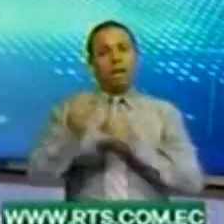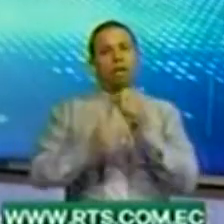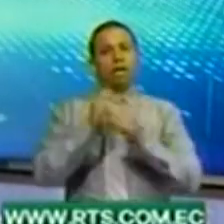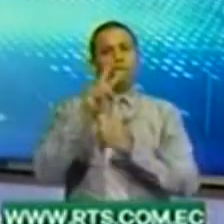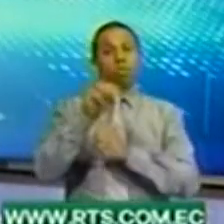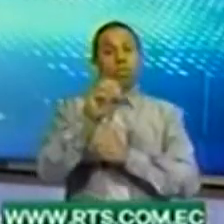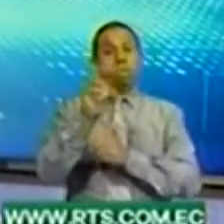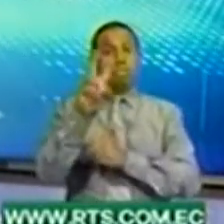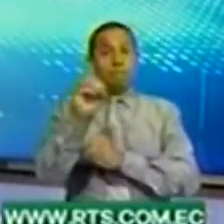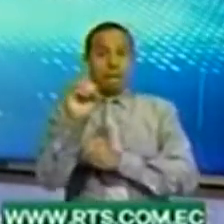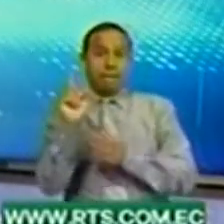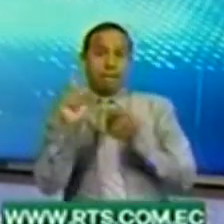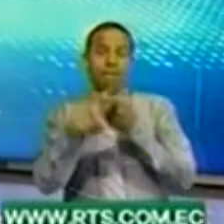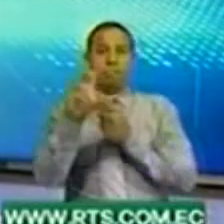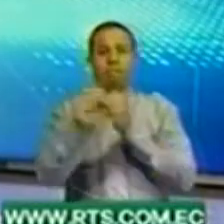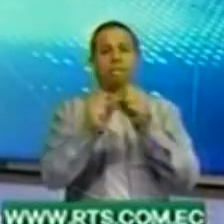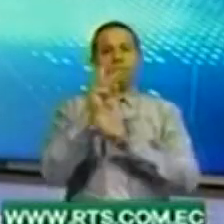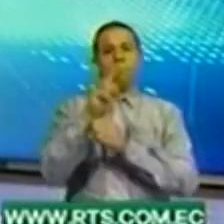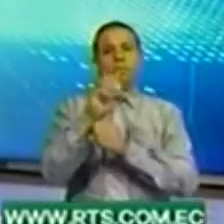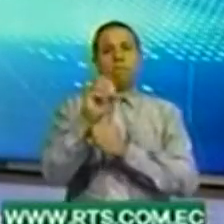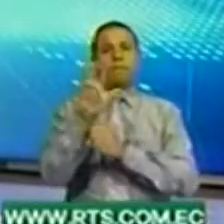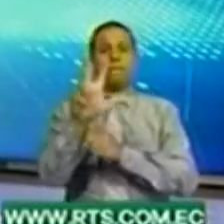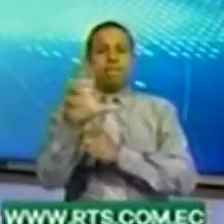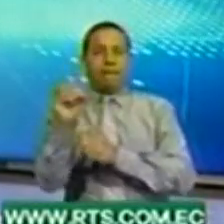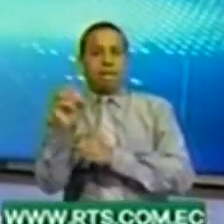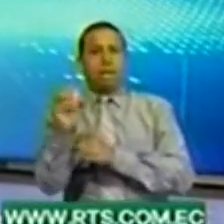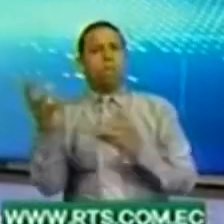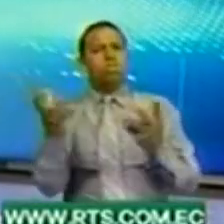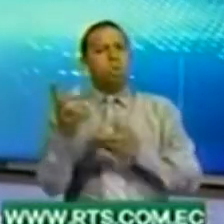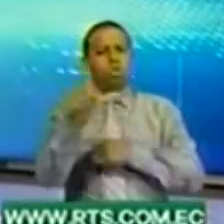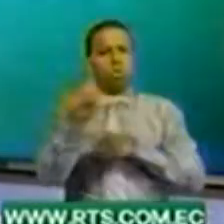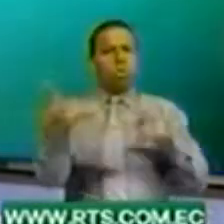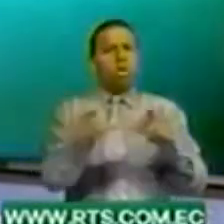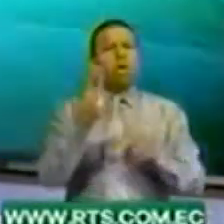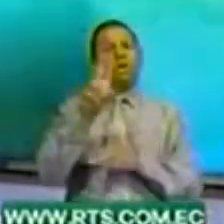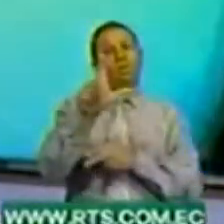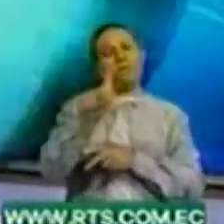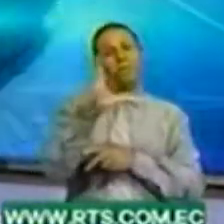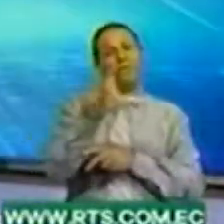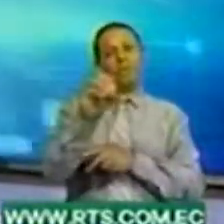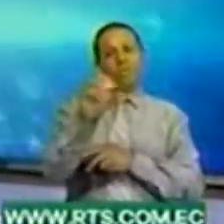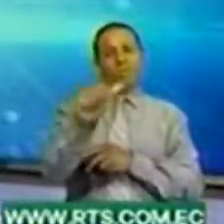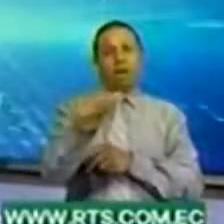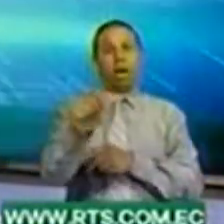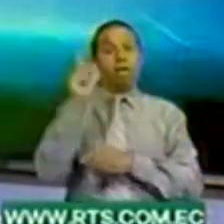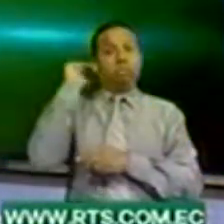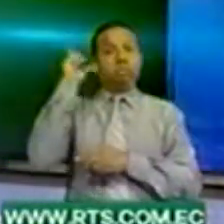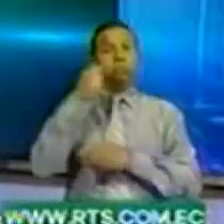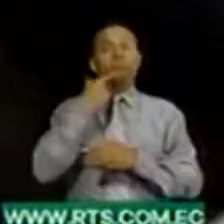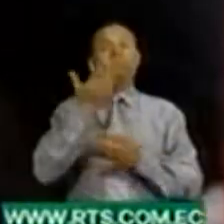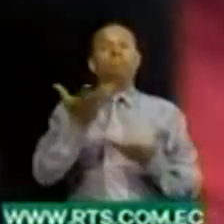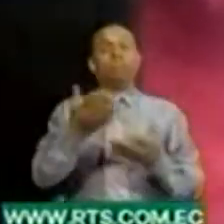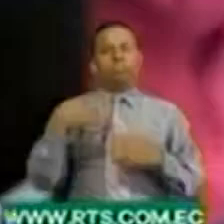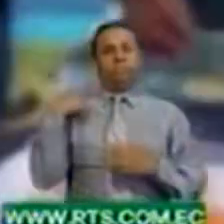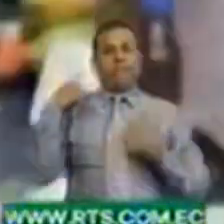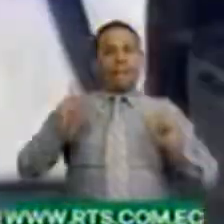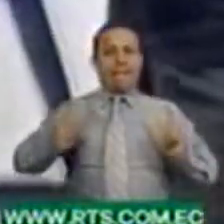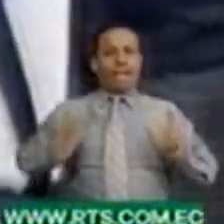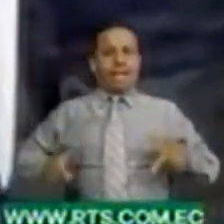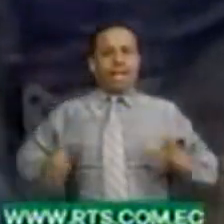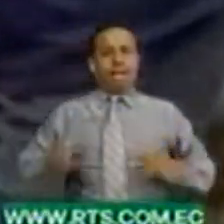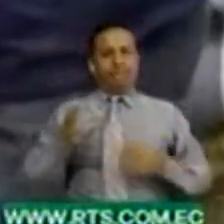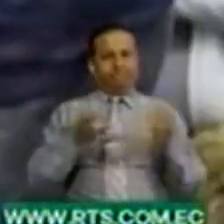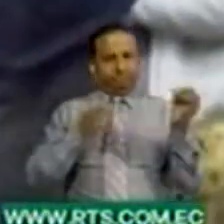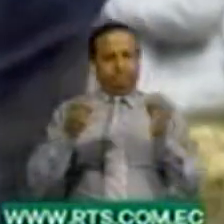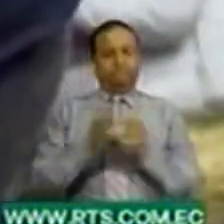El acto se llevó a cabo en la parroquia rural de Yoa y fue liderado por el primer mandatario Lenín Moreno. La